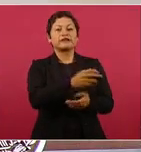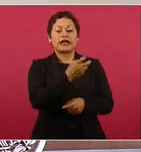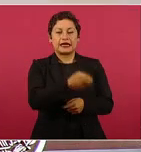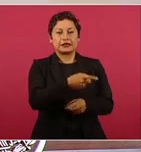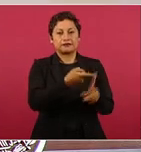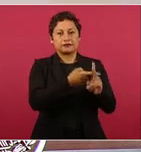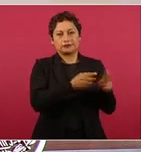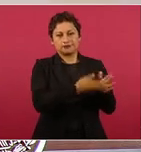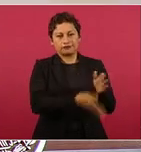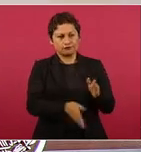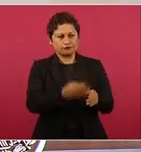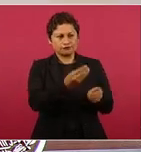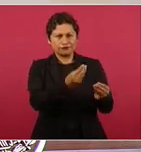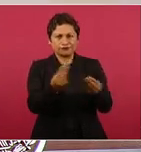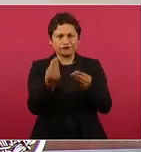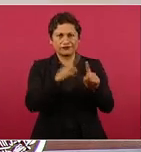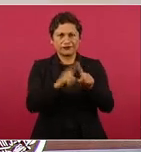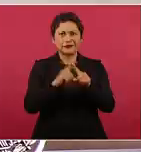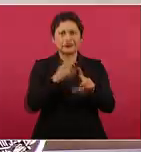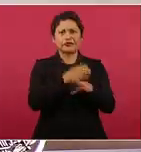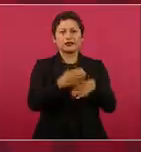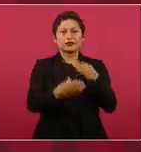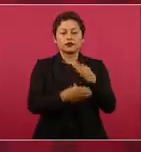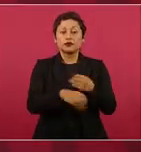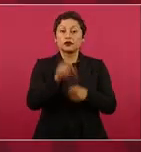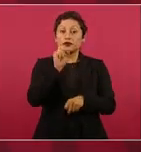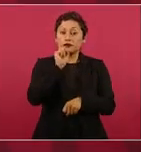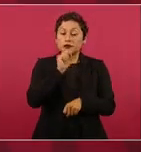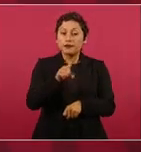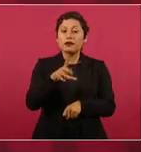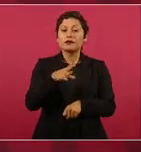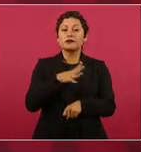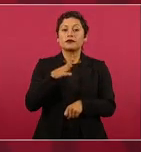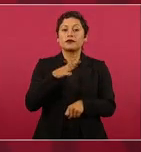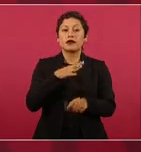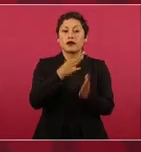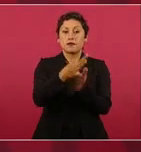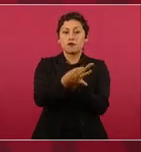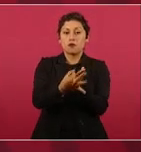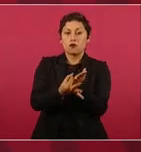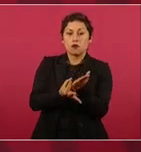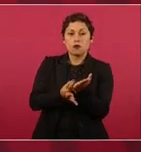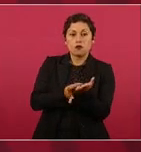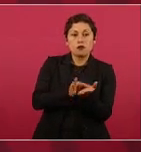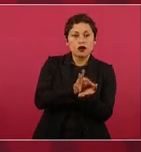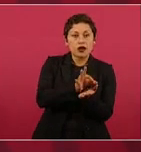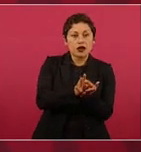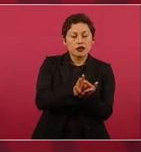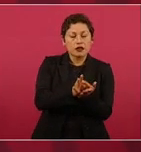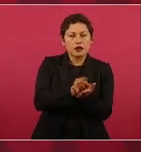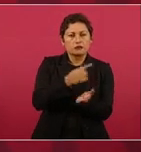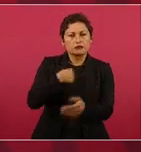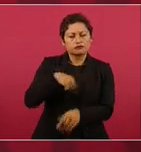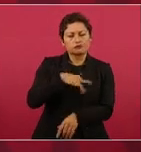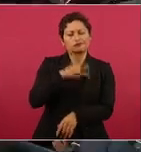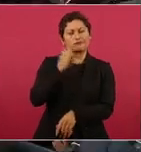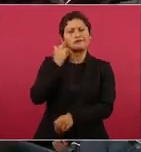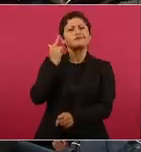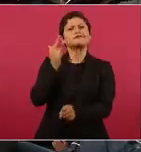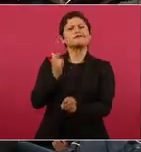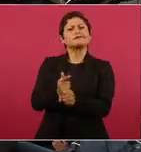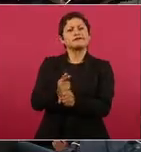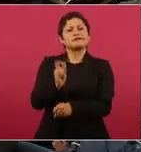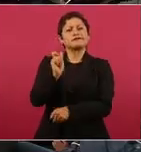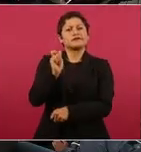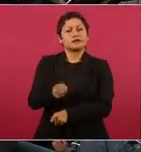de monedas que nos permiten ubicar que el coleccionista se fue haciendo